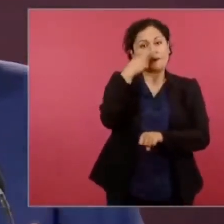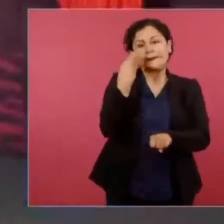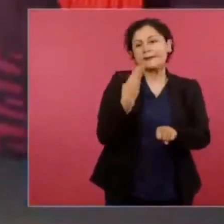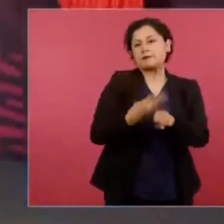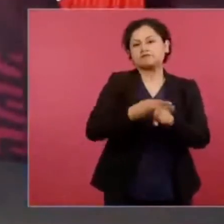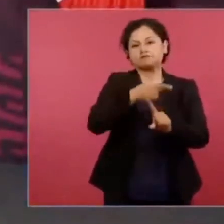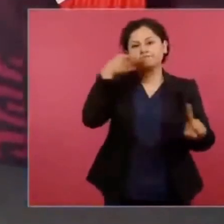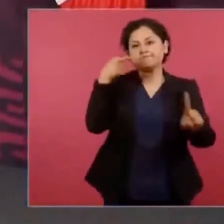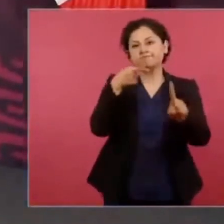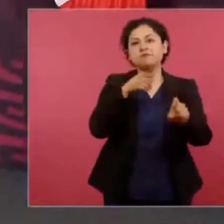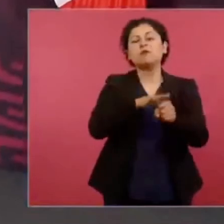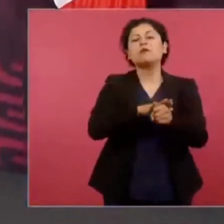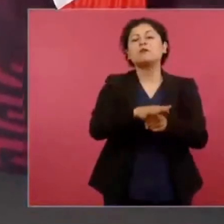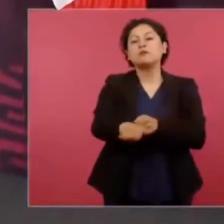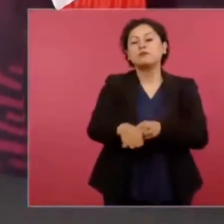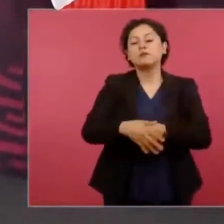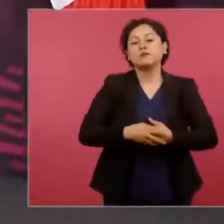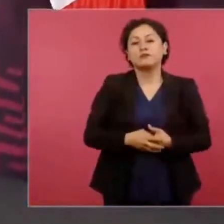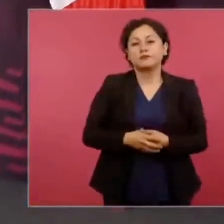es